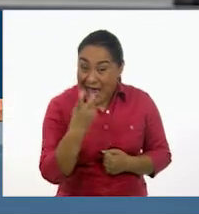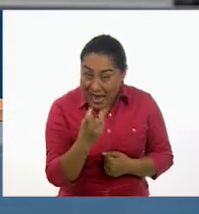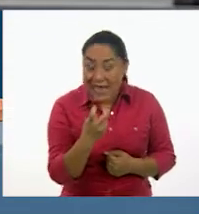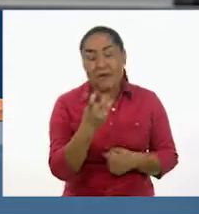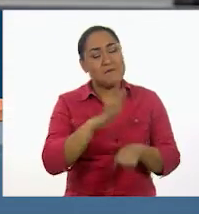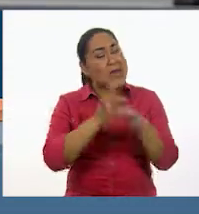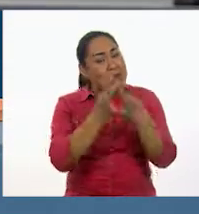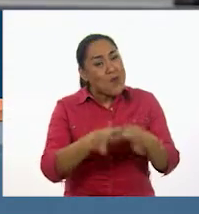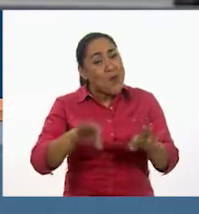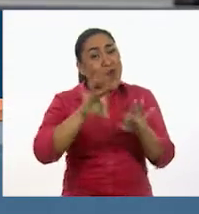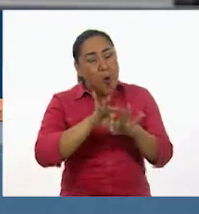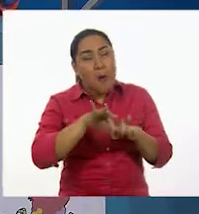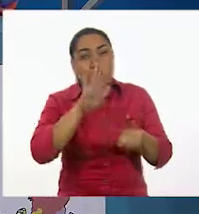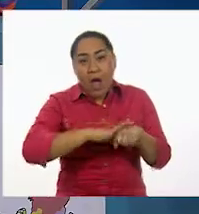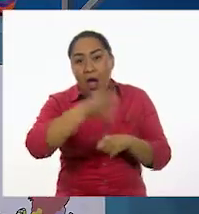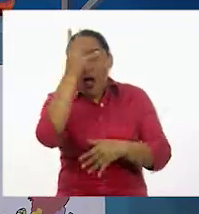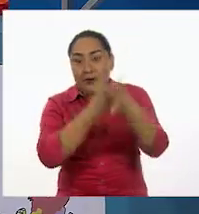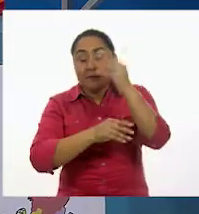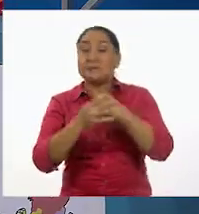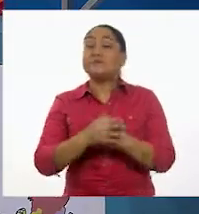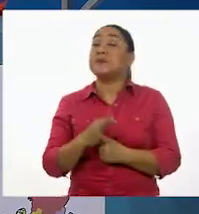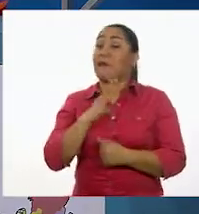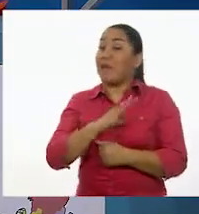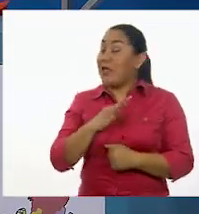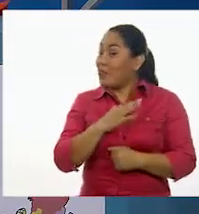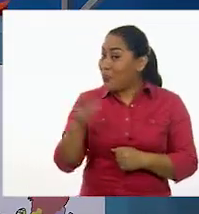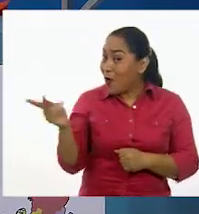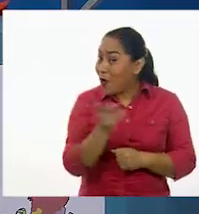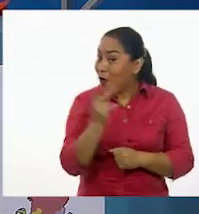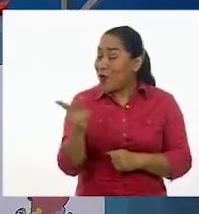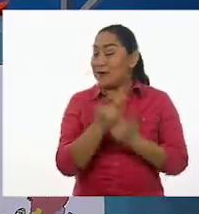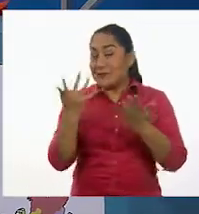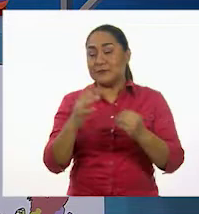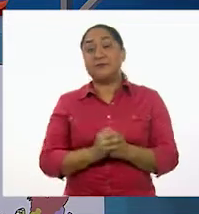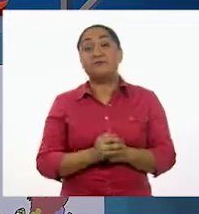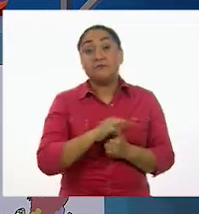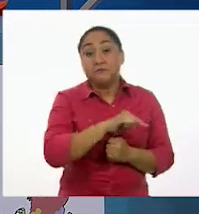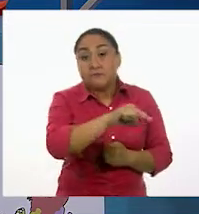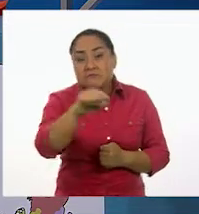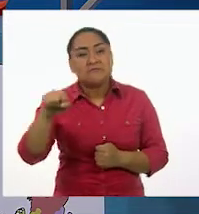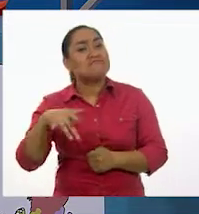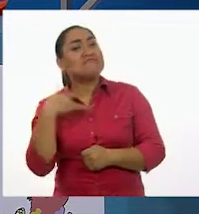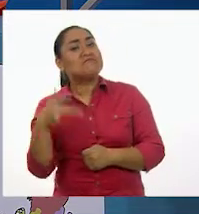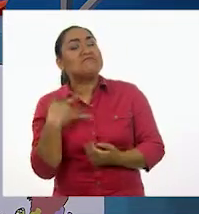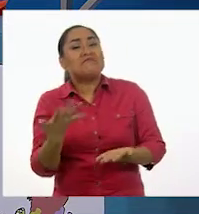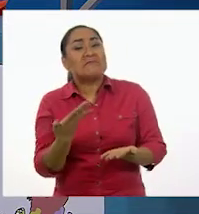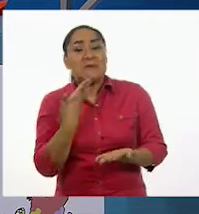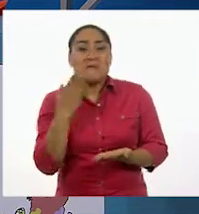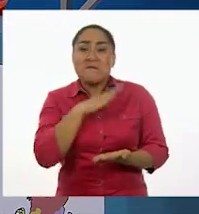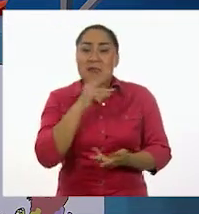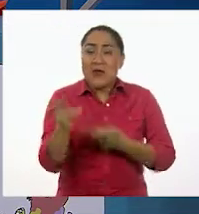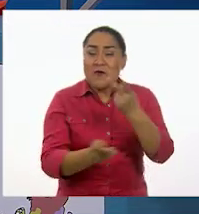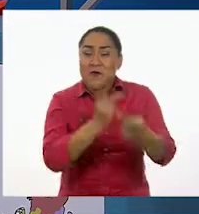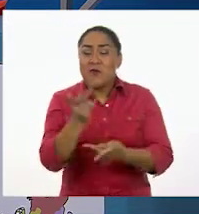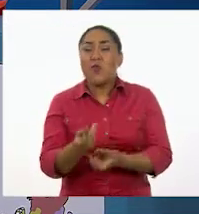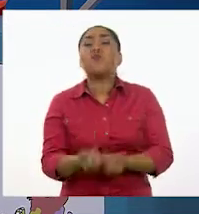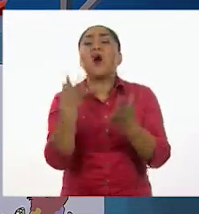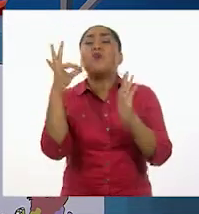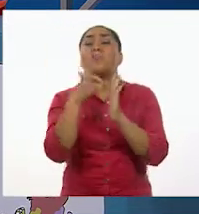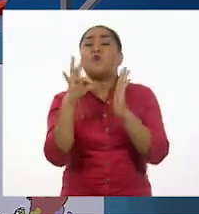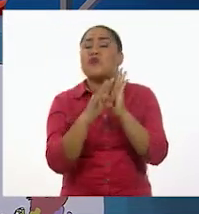objetivo principal. Felicidades a los dos entonces. Y a ustedes en casa, ¿cómo les fue con las preguntas? ¿Cuántos puntos